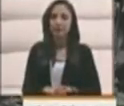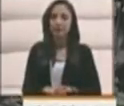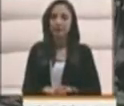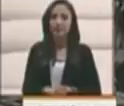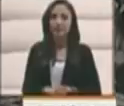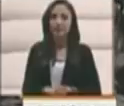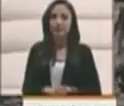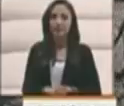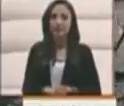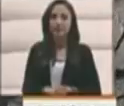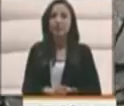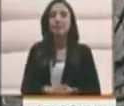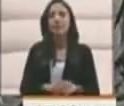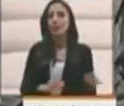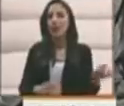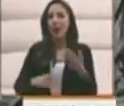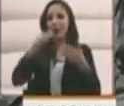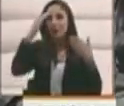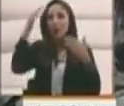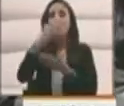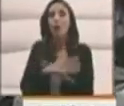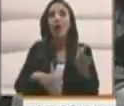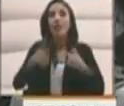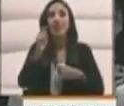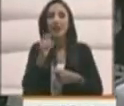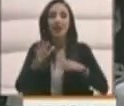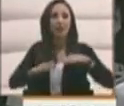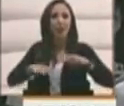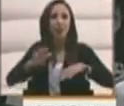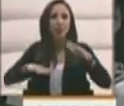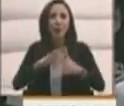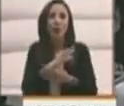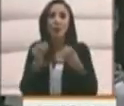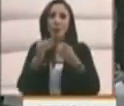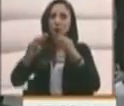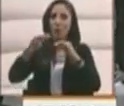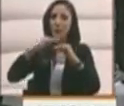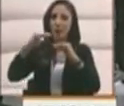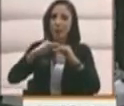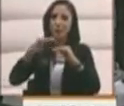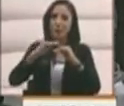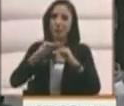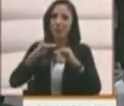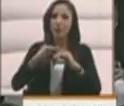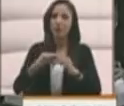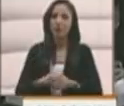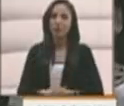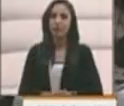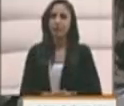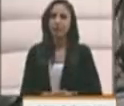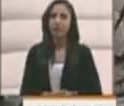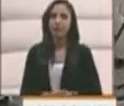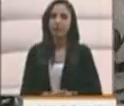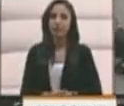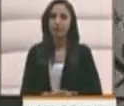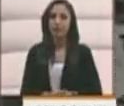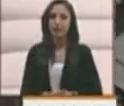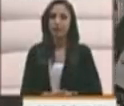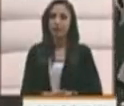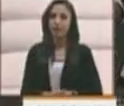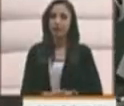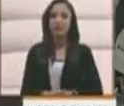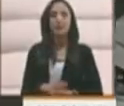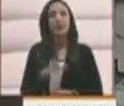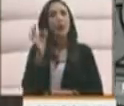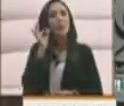ti. Saludos desde Trinidad y Tobago. Nos están llegando por aquí desde Periscope. Piki dice